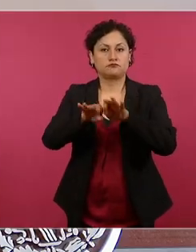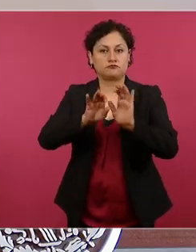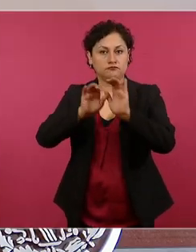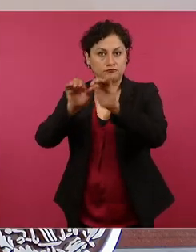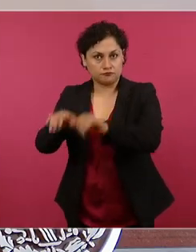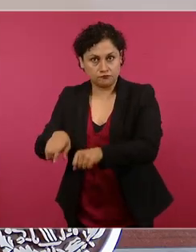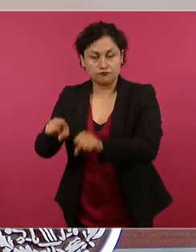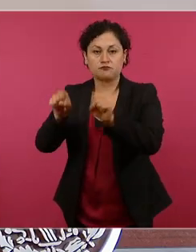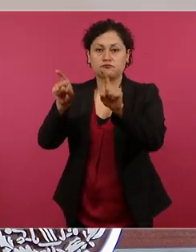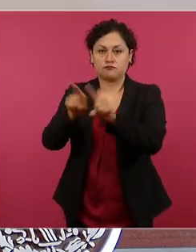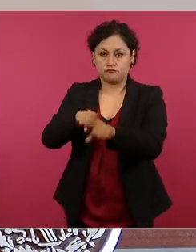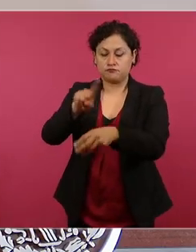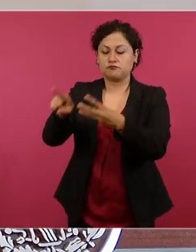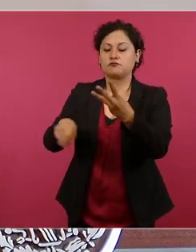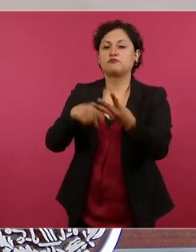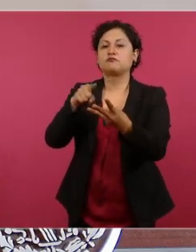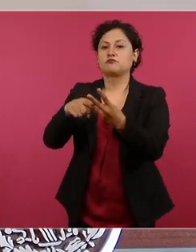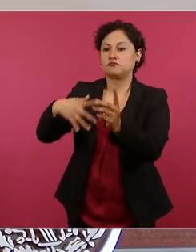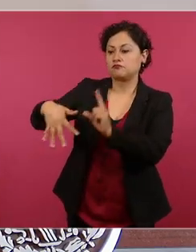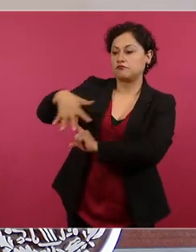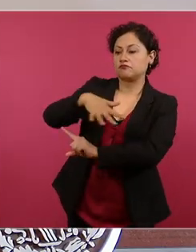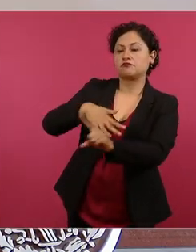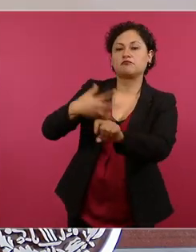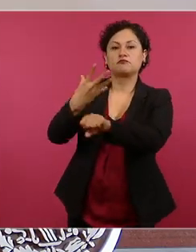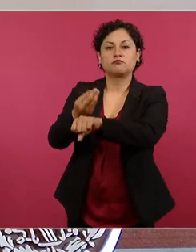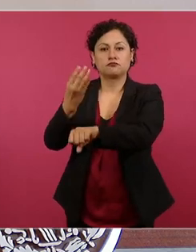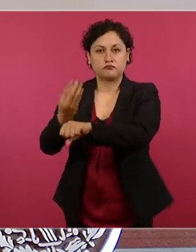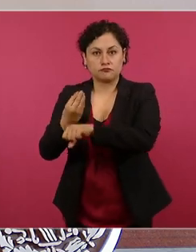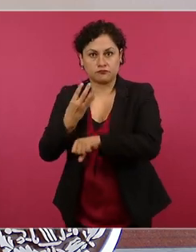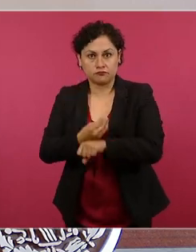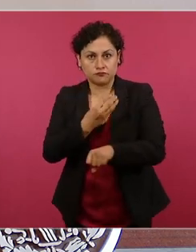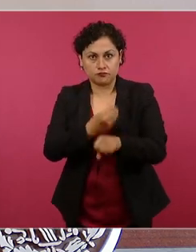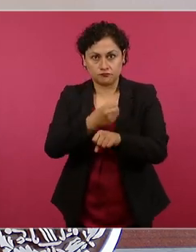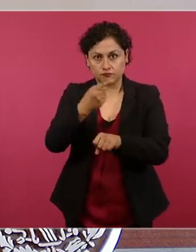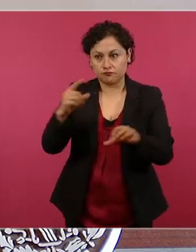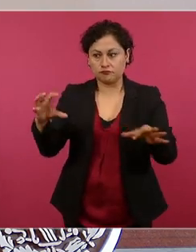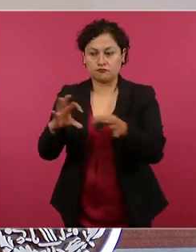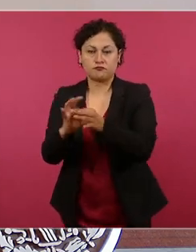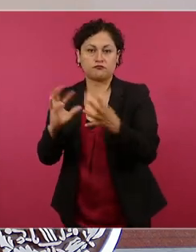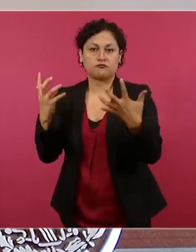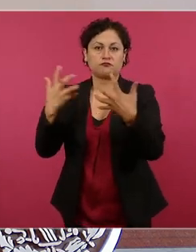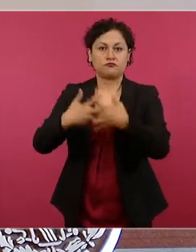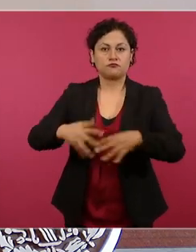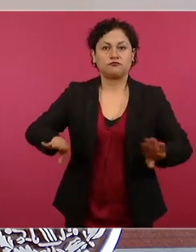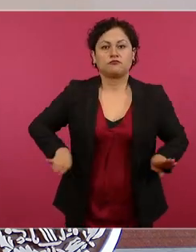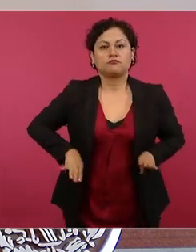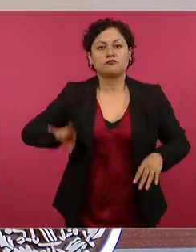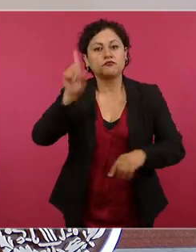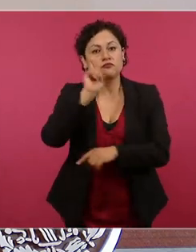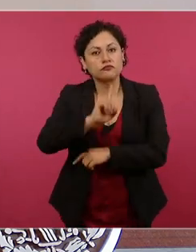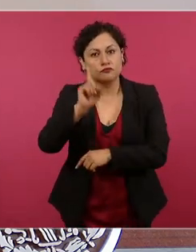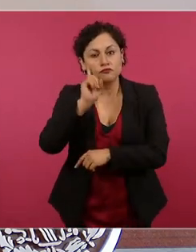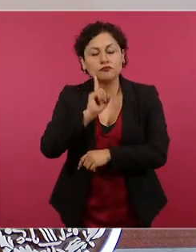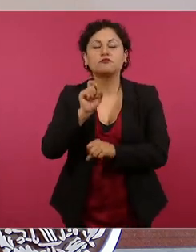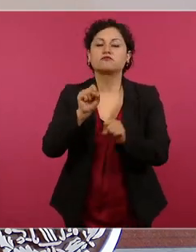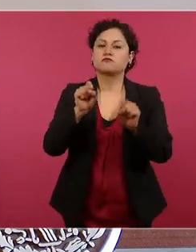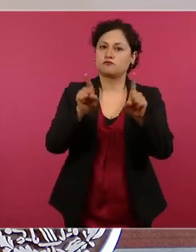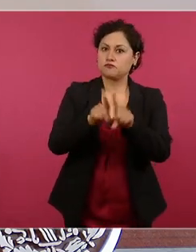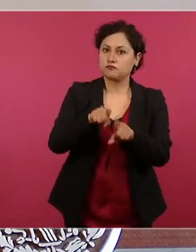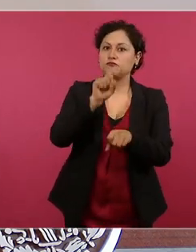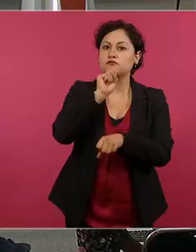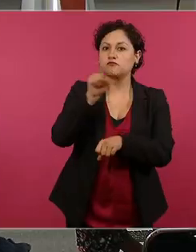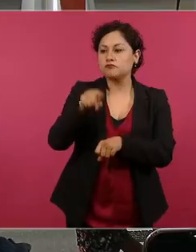las áreas en que albergan mujeres, atendiendo a sus necesidades específicas, así como la urgencia de implementar